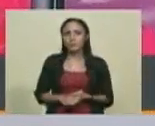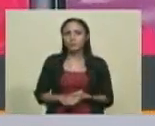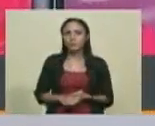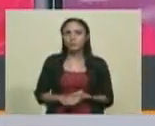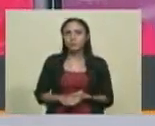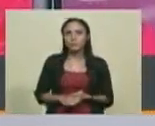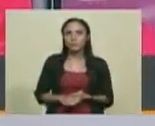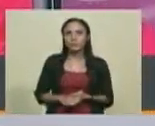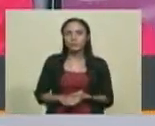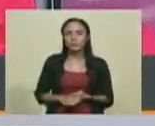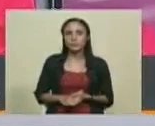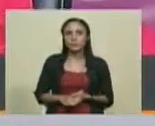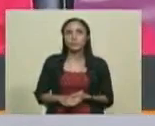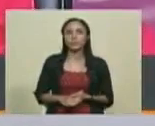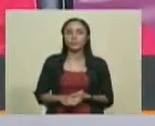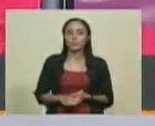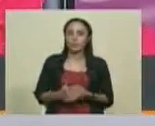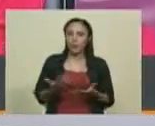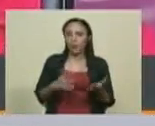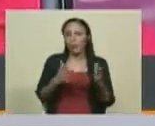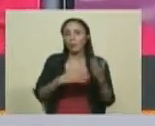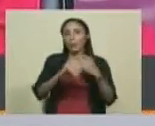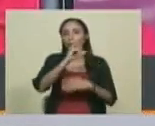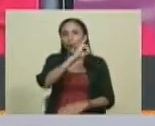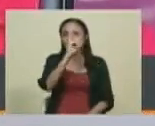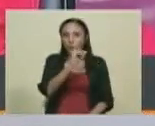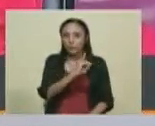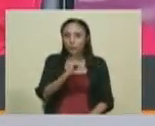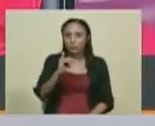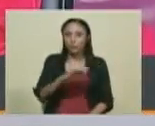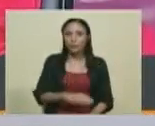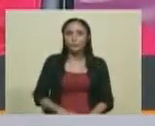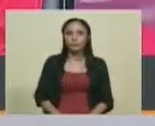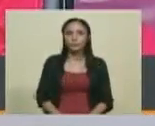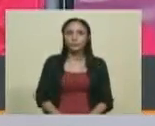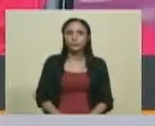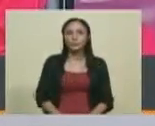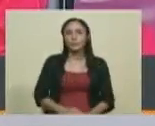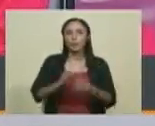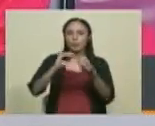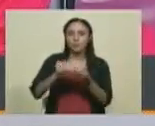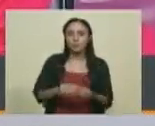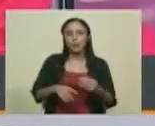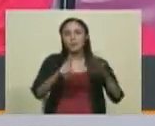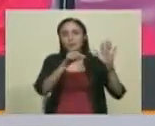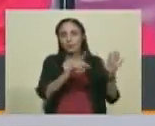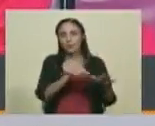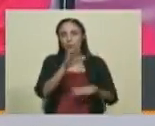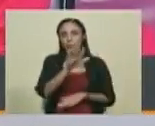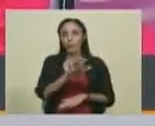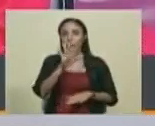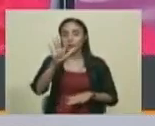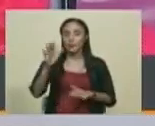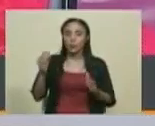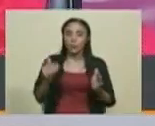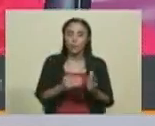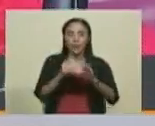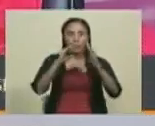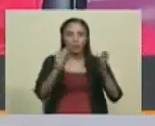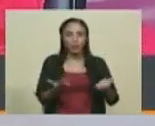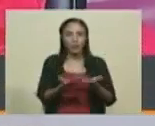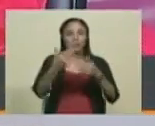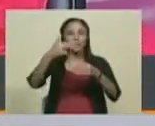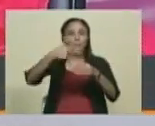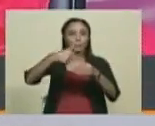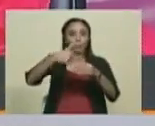3 podemos, en el Zulia, en la parte del occidente del país, recuperar 655.000 barriles de